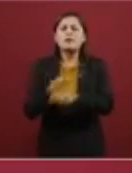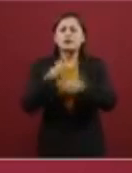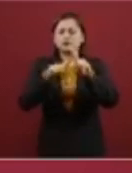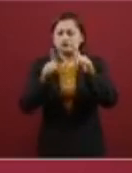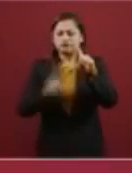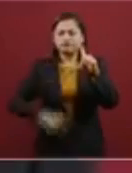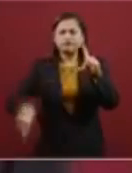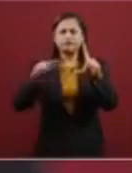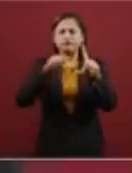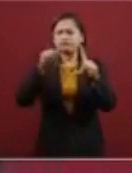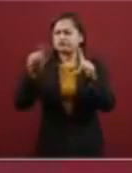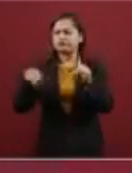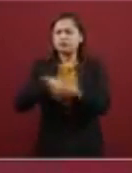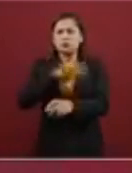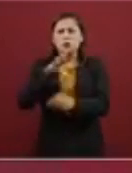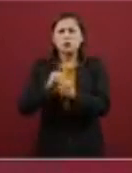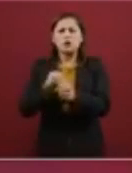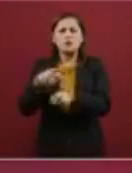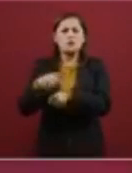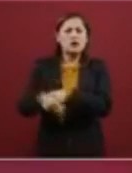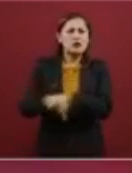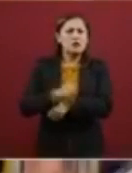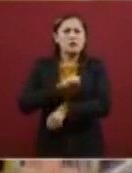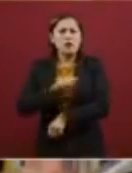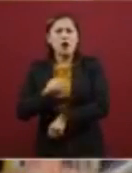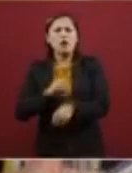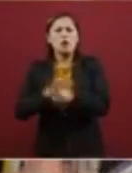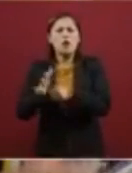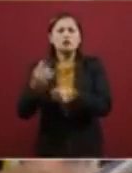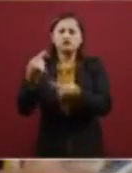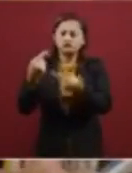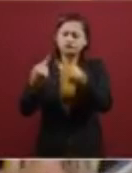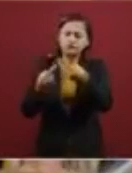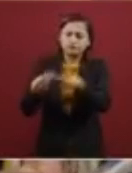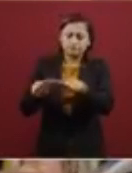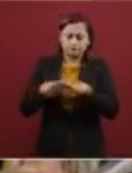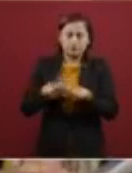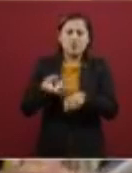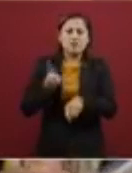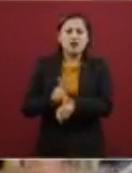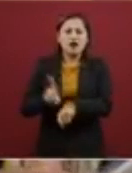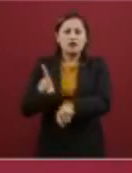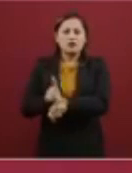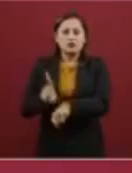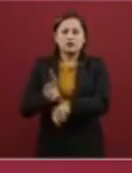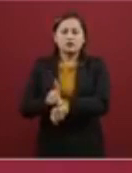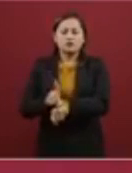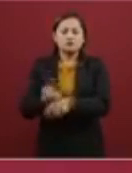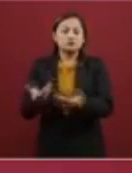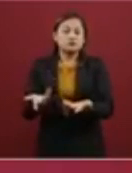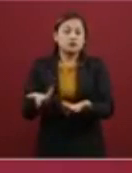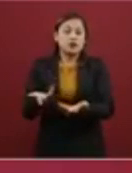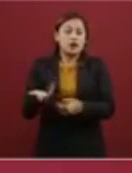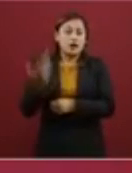el país, de los delitos que se cometen en todo el país. No había, porque esto no se dice,